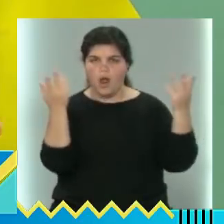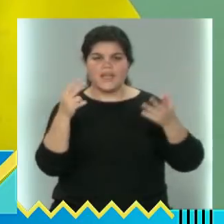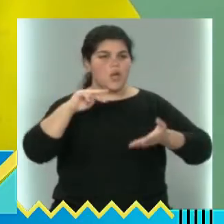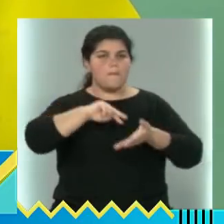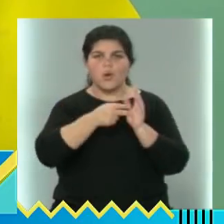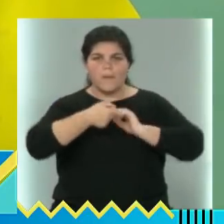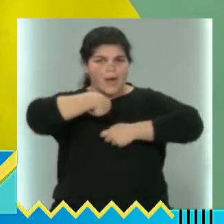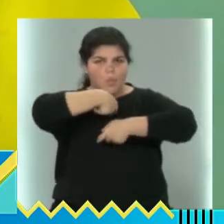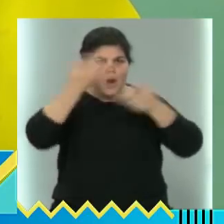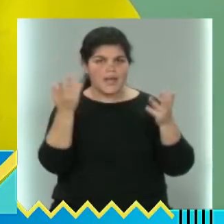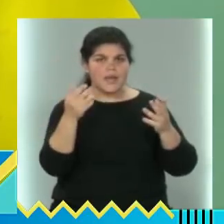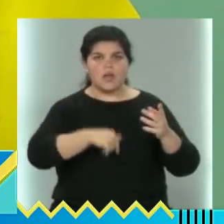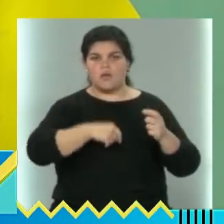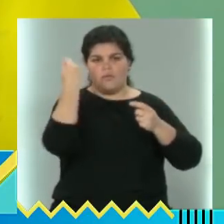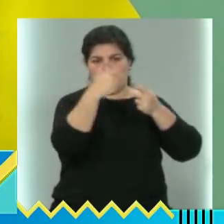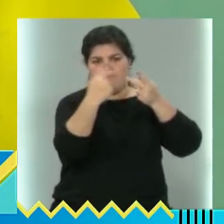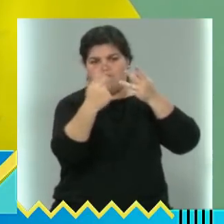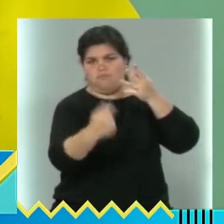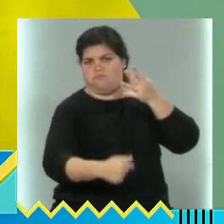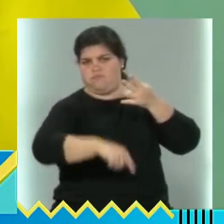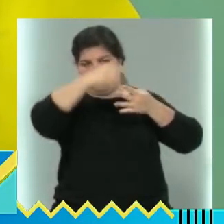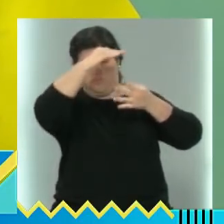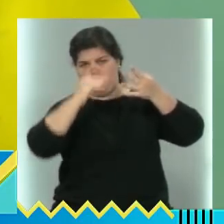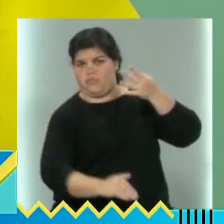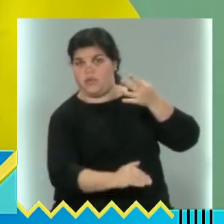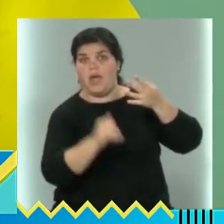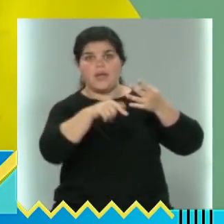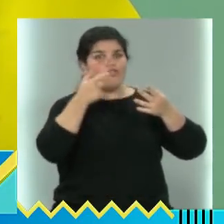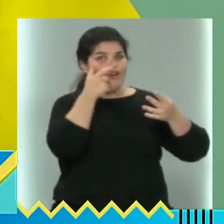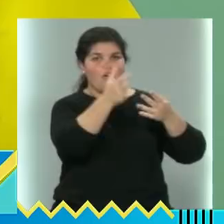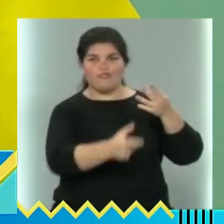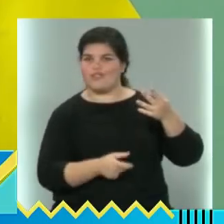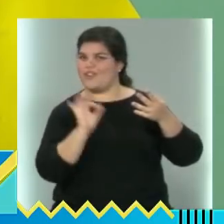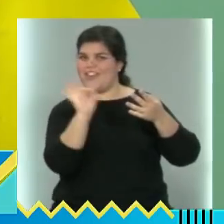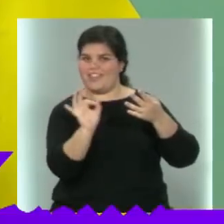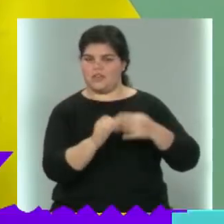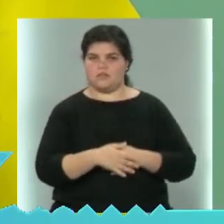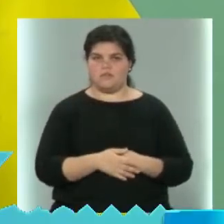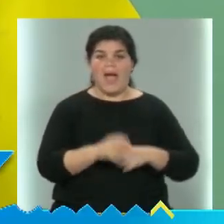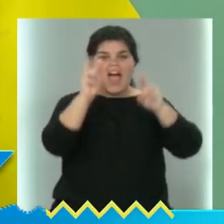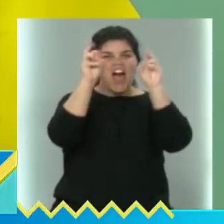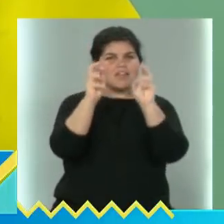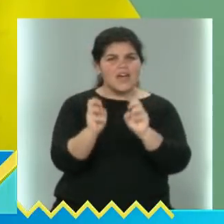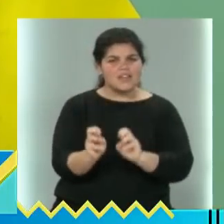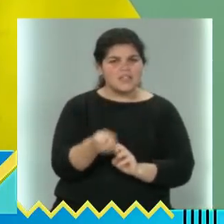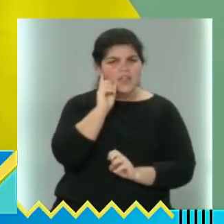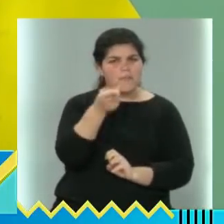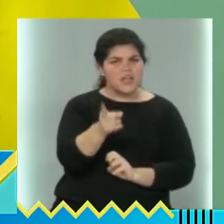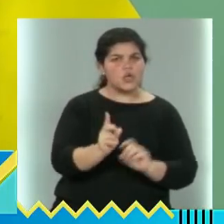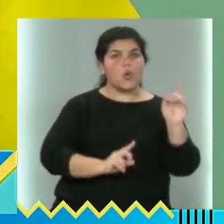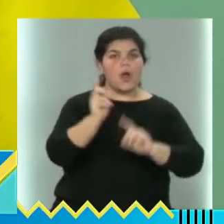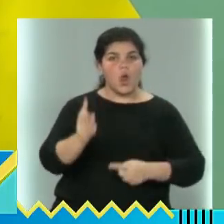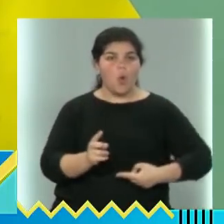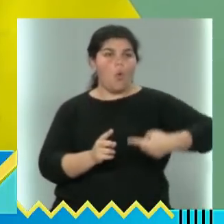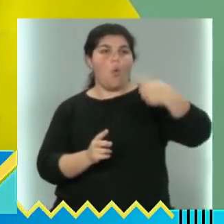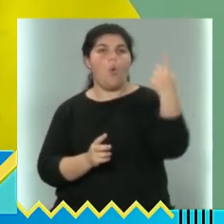de variables que se alinean y que se dejan de controlar. O sea, en cualquier análisis de riesgo, vos nunca dependés de que una variable